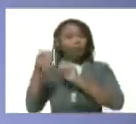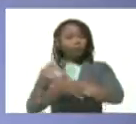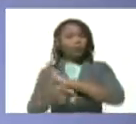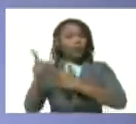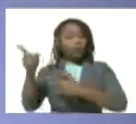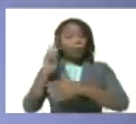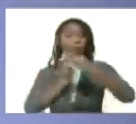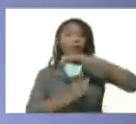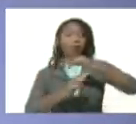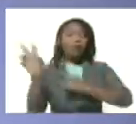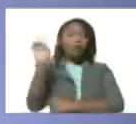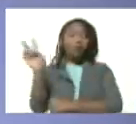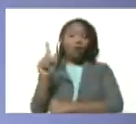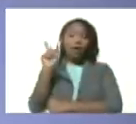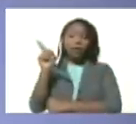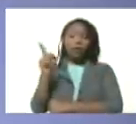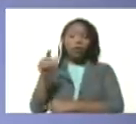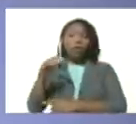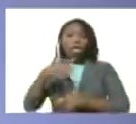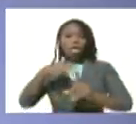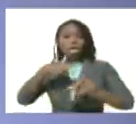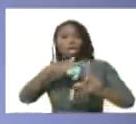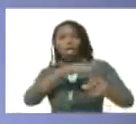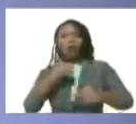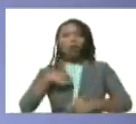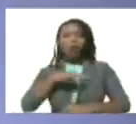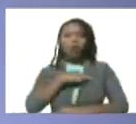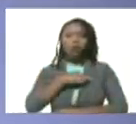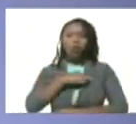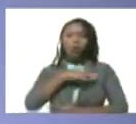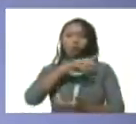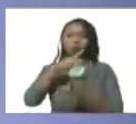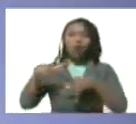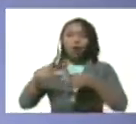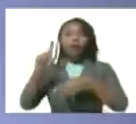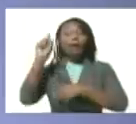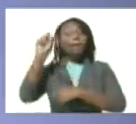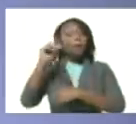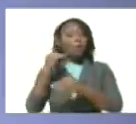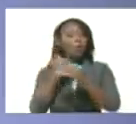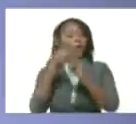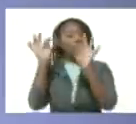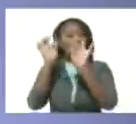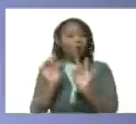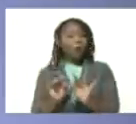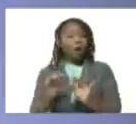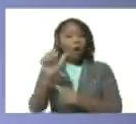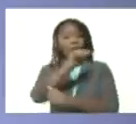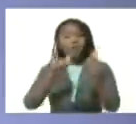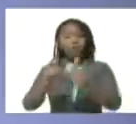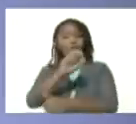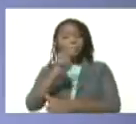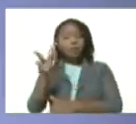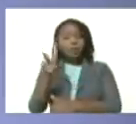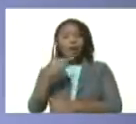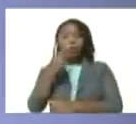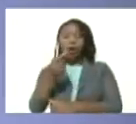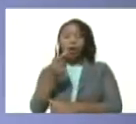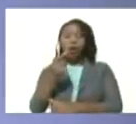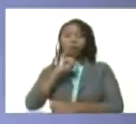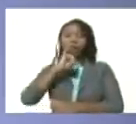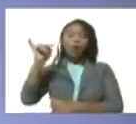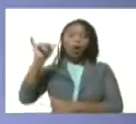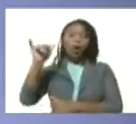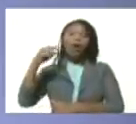estos migrantes venezolanos son una amenaza para nuestra región. Igualmente, la vicepresidenta ejecutiva de la República ha anunciado que